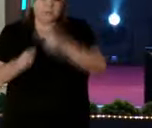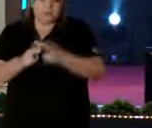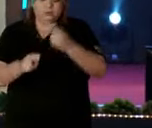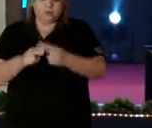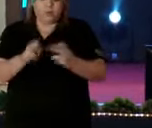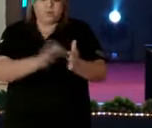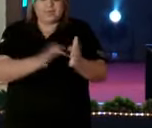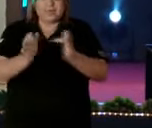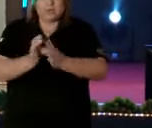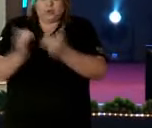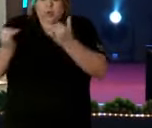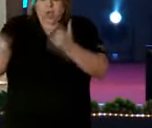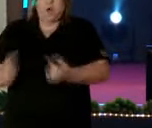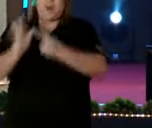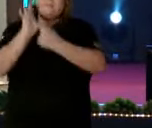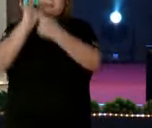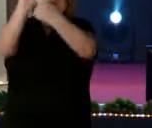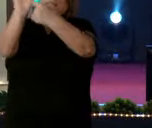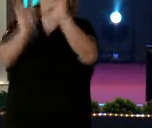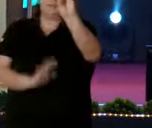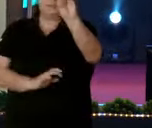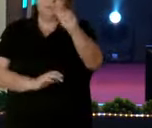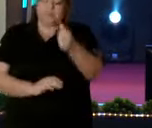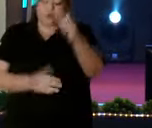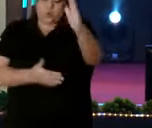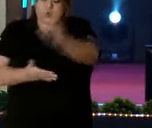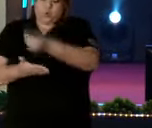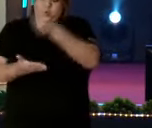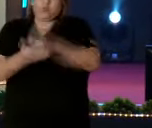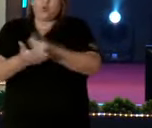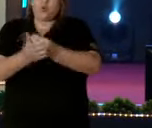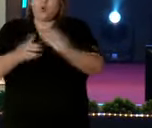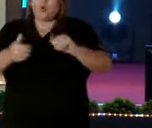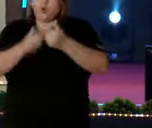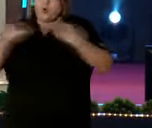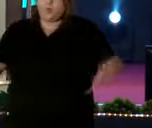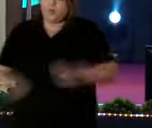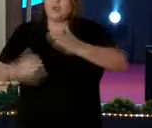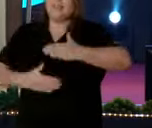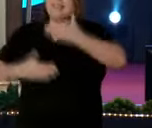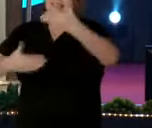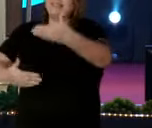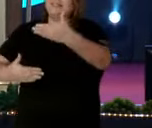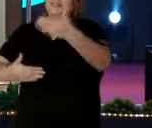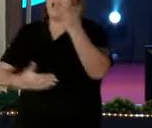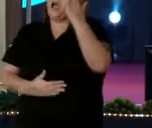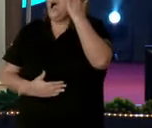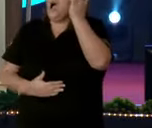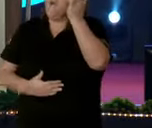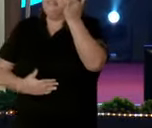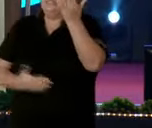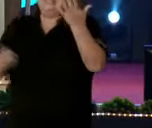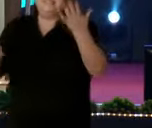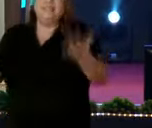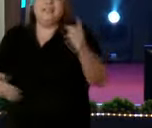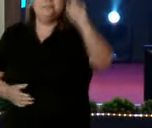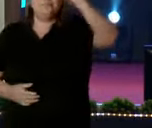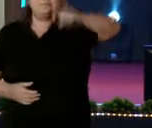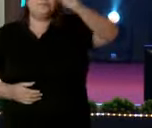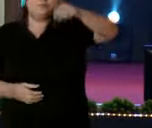te presentamos nuestros diezmos y nuestras ofrendas y en acción de gracias. Señor amado, dirígenos en todo lo que hacemos.